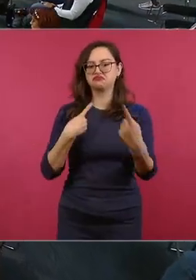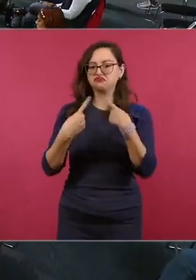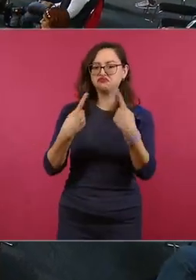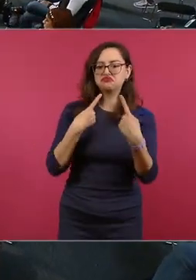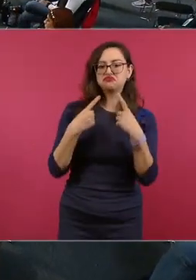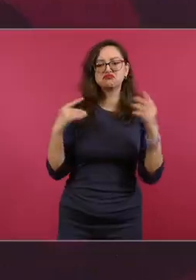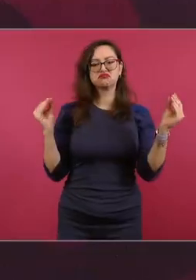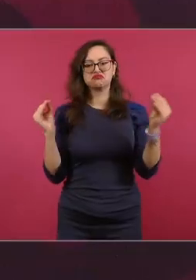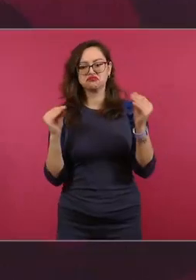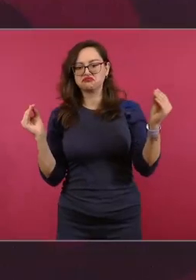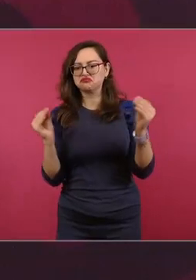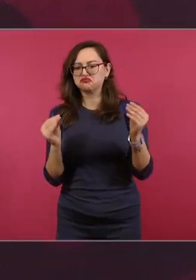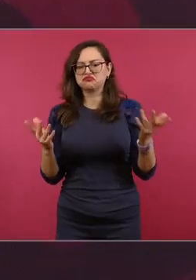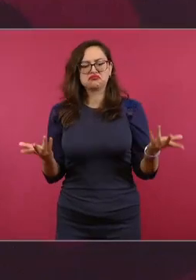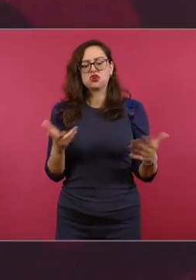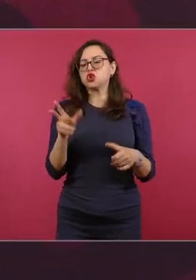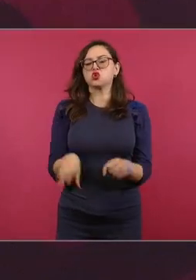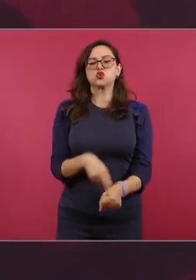Nada más,